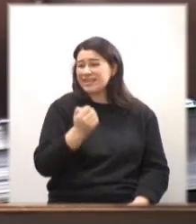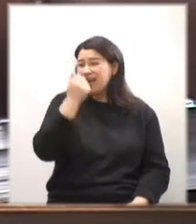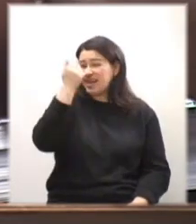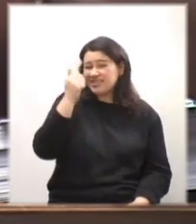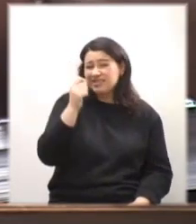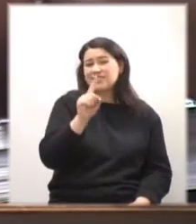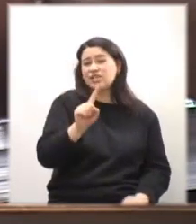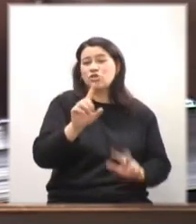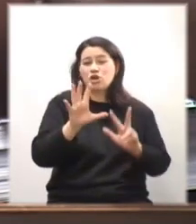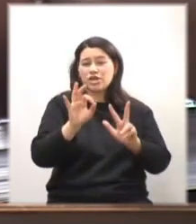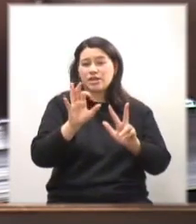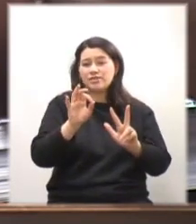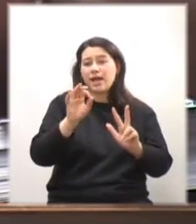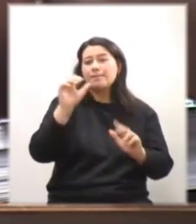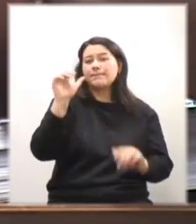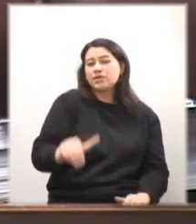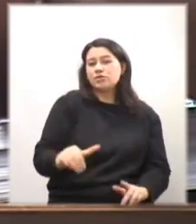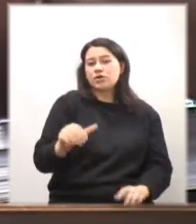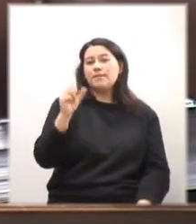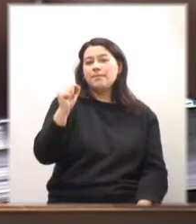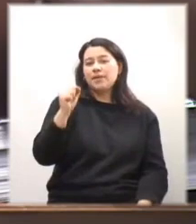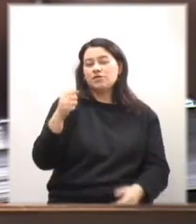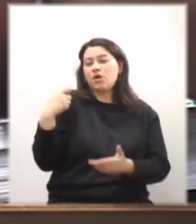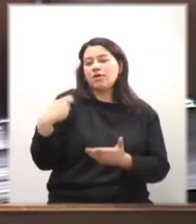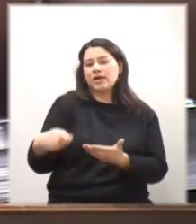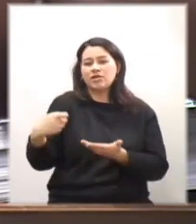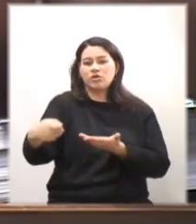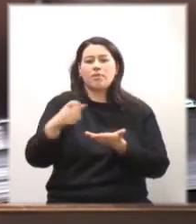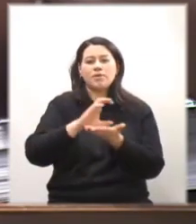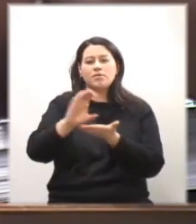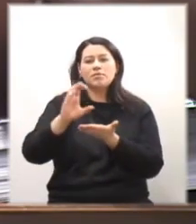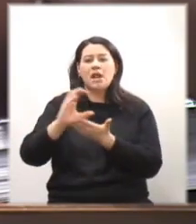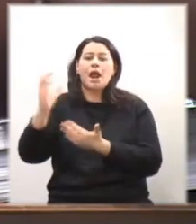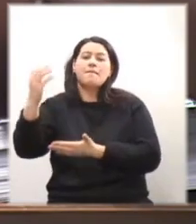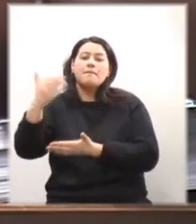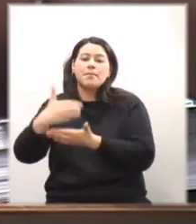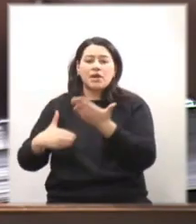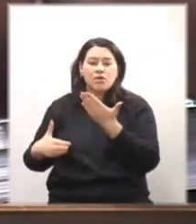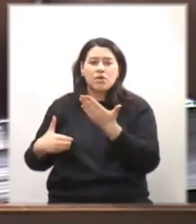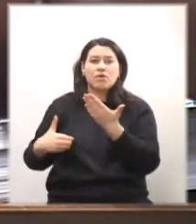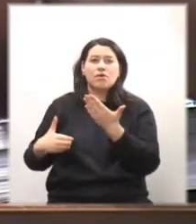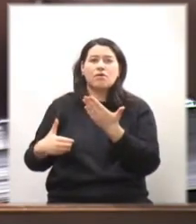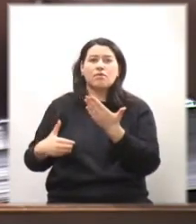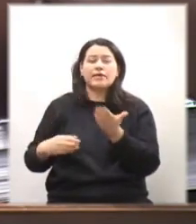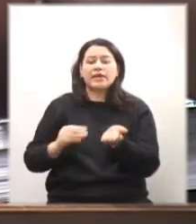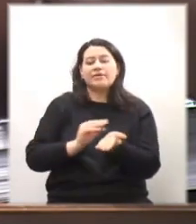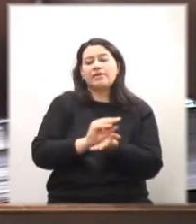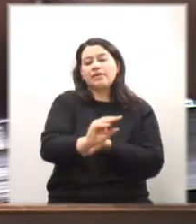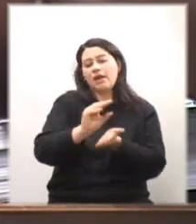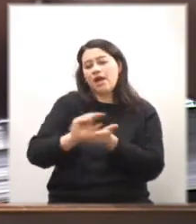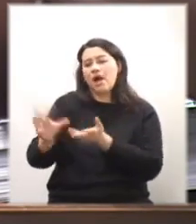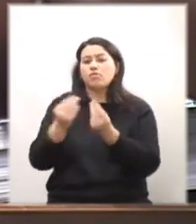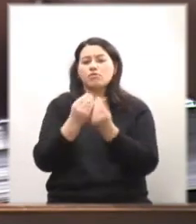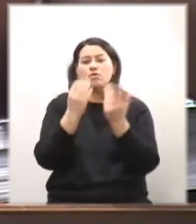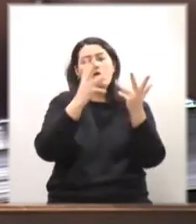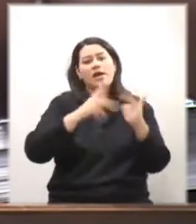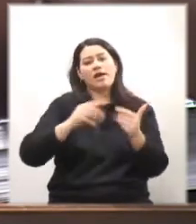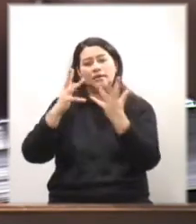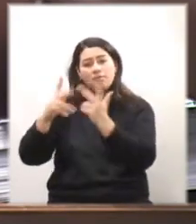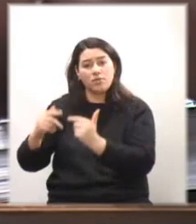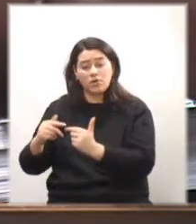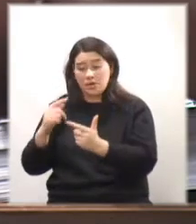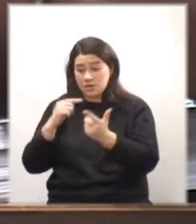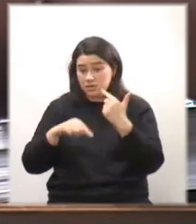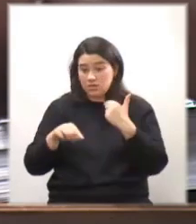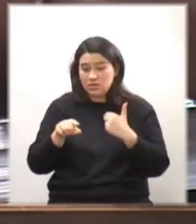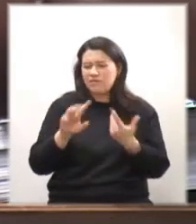casi 180 millones de pesos en créditos presupuestales que fueron asignados a varios organismos. Frente